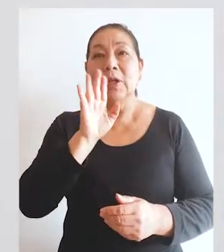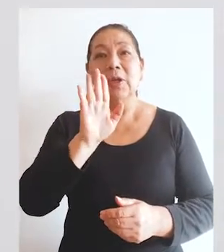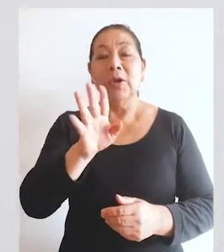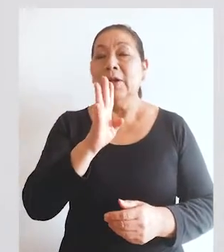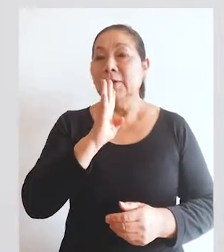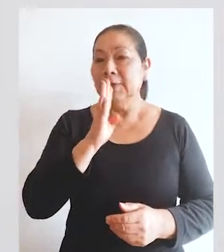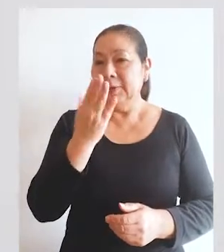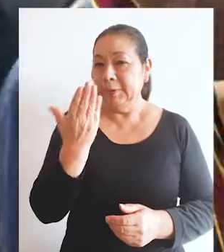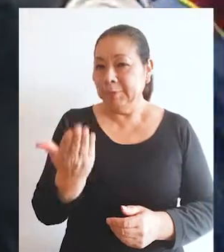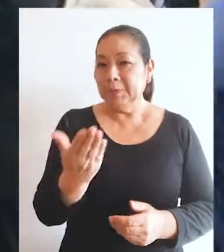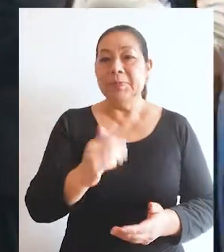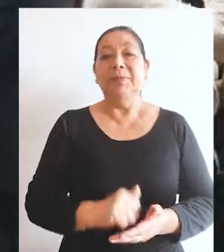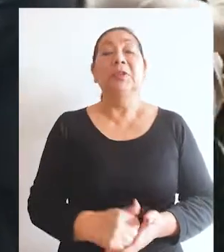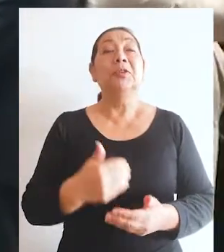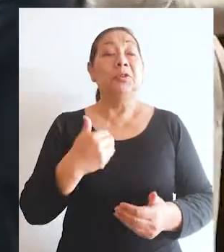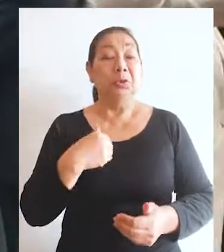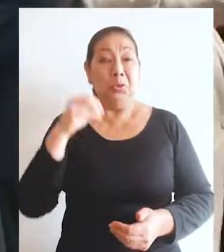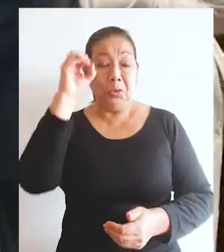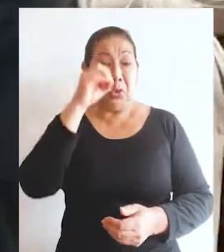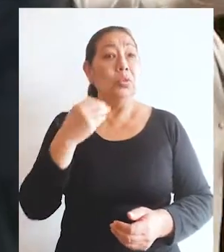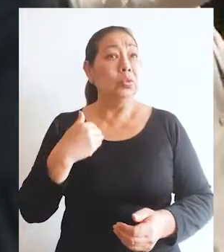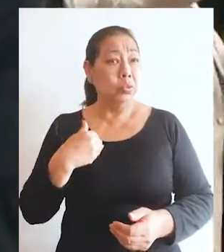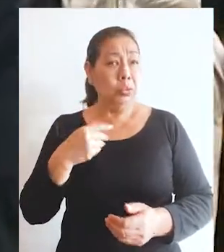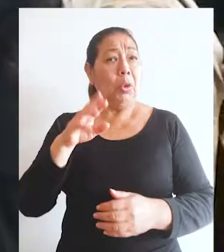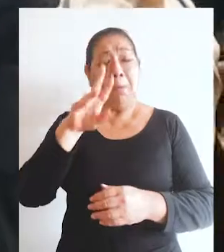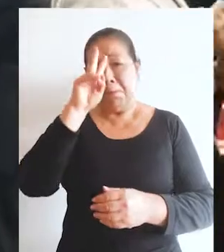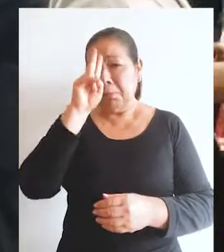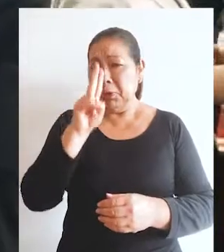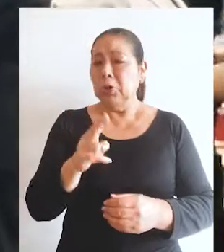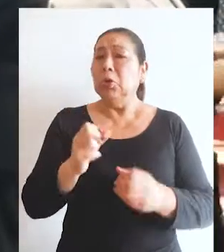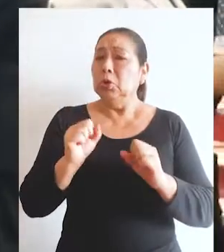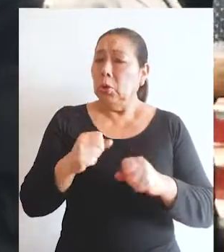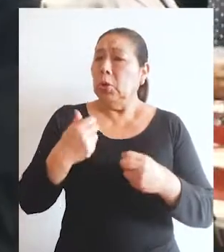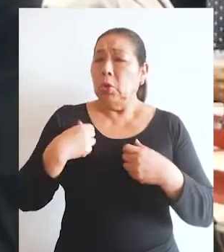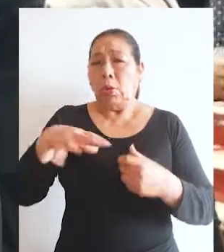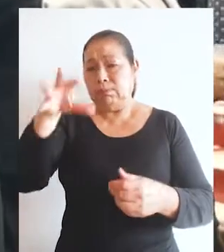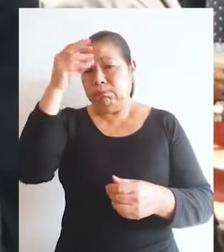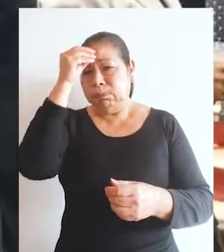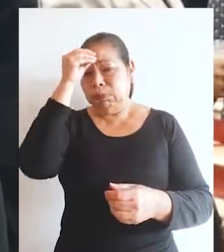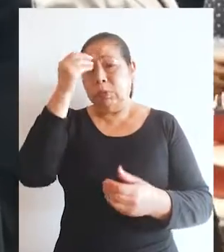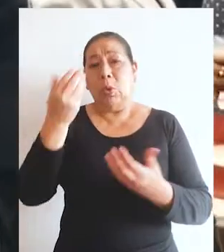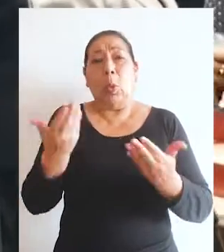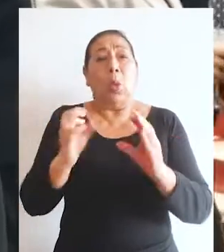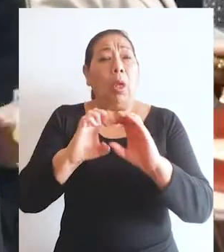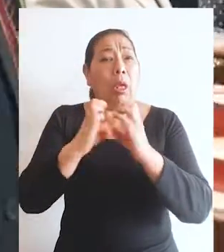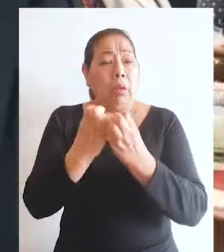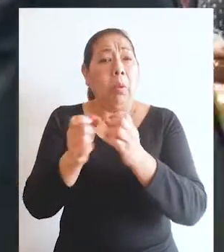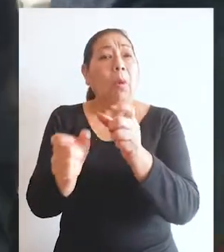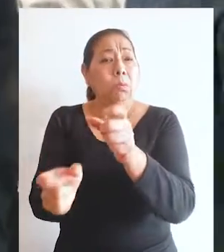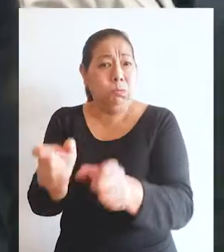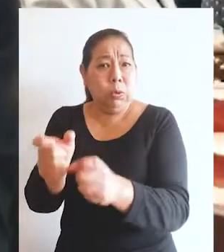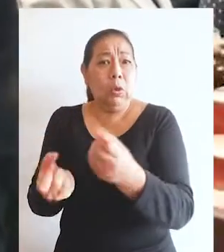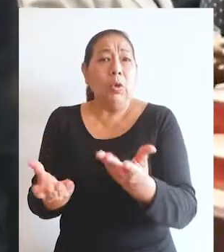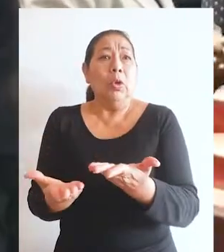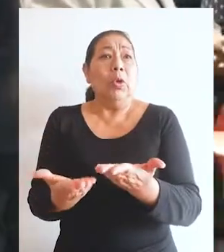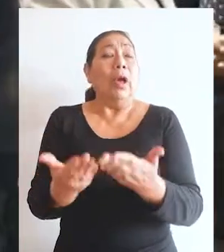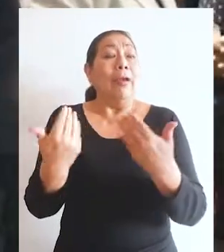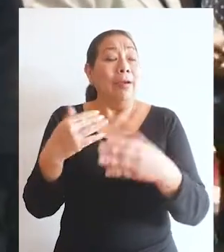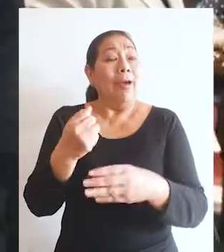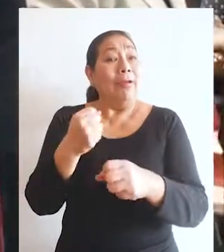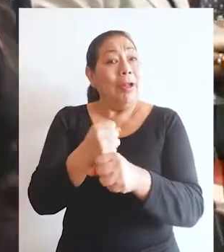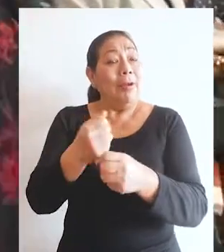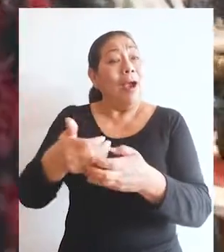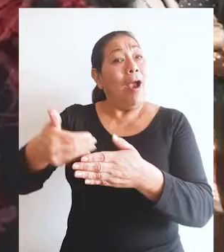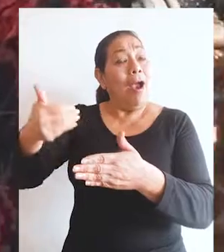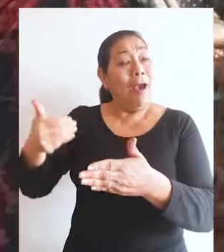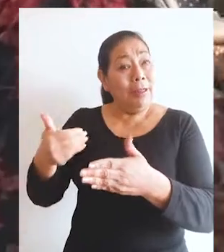Escuchemos lo que dijo. Tengo la oportunidad de aportar a mi país lo que he podido aprender con un equipo de personas, tanto los que ya